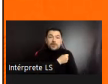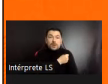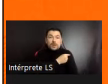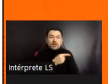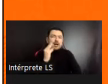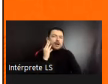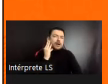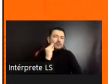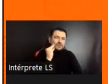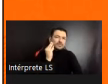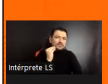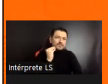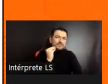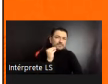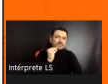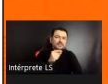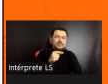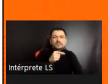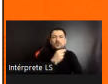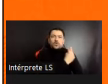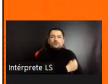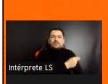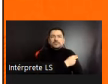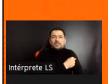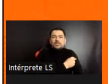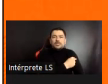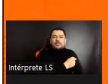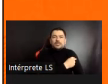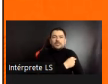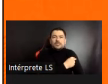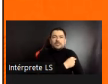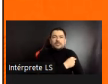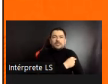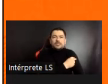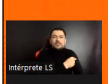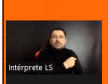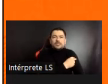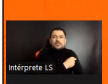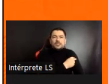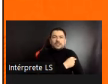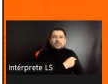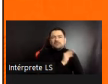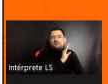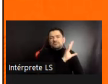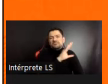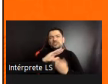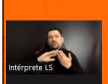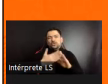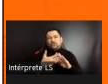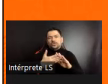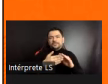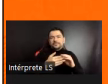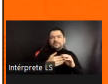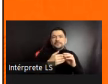Prince George, justo a la salida de Washington, D.C., aliado con distintos salones de belleza,